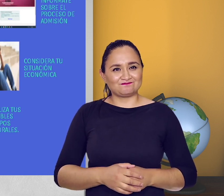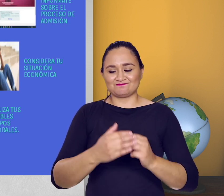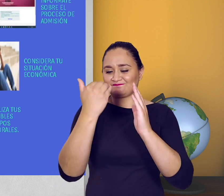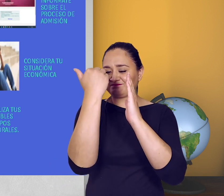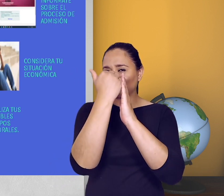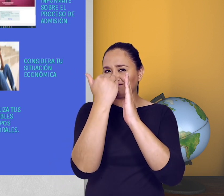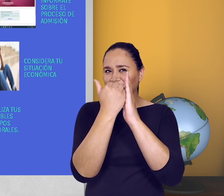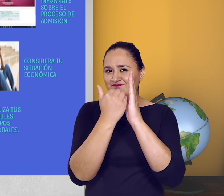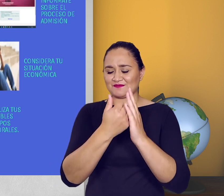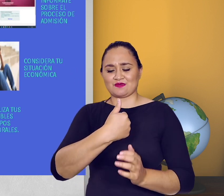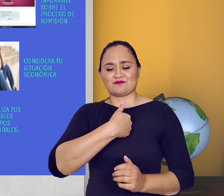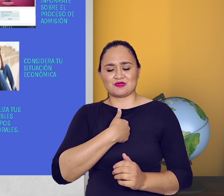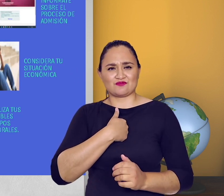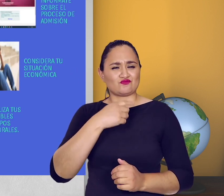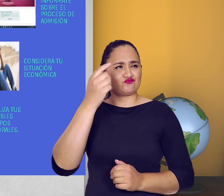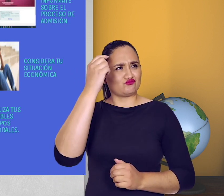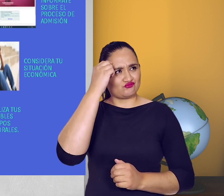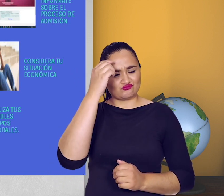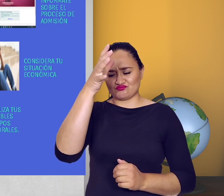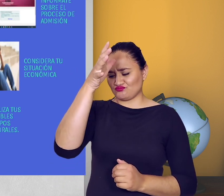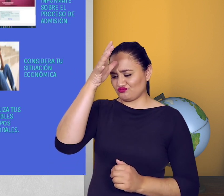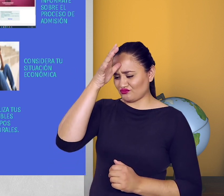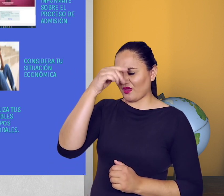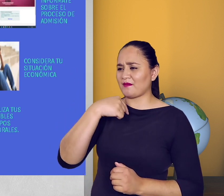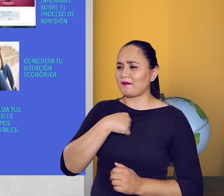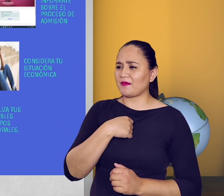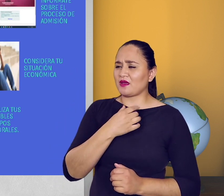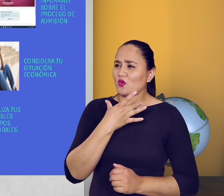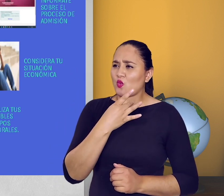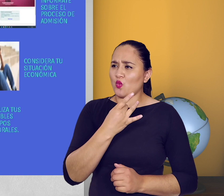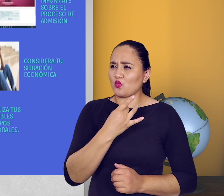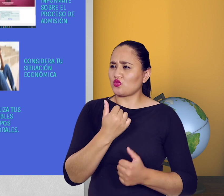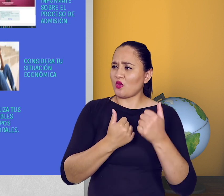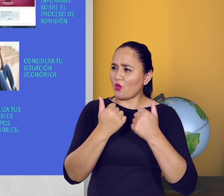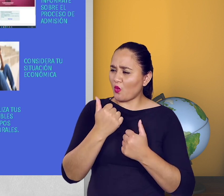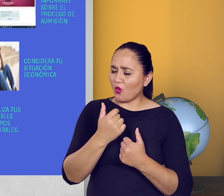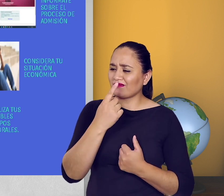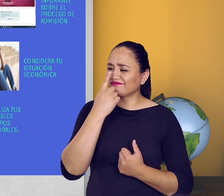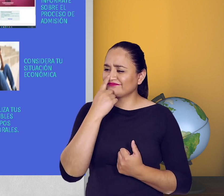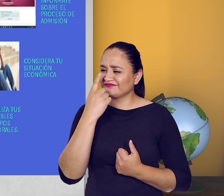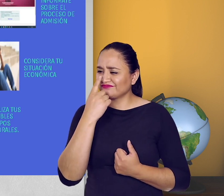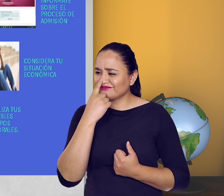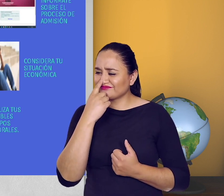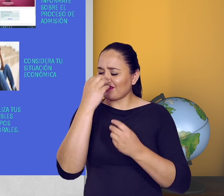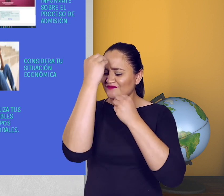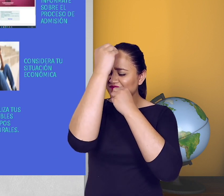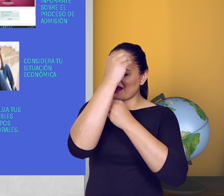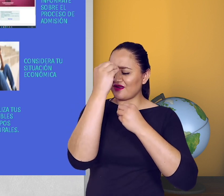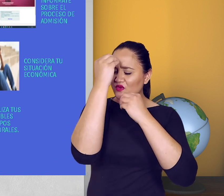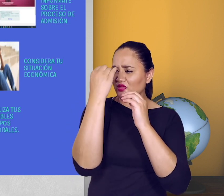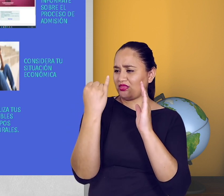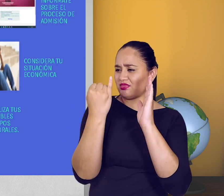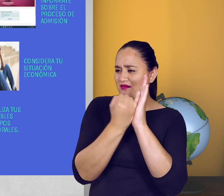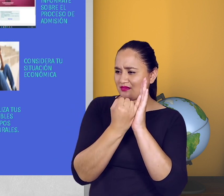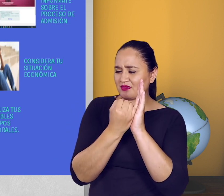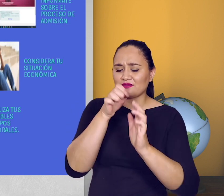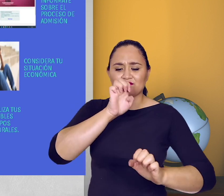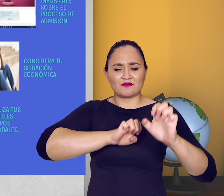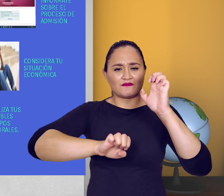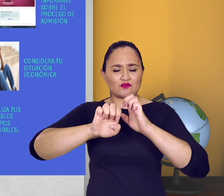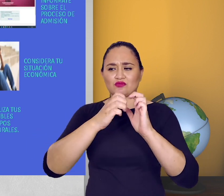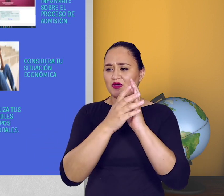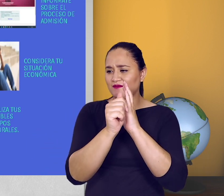autoconocimiento piensa cuáles son tus intereses valores that evalúa tus